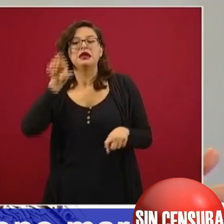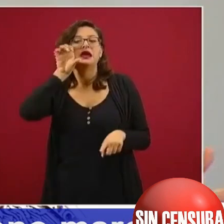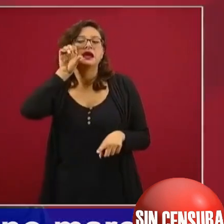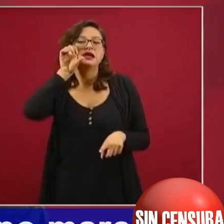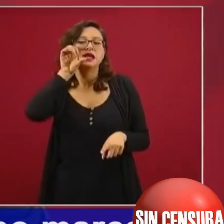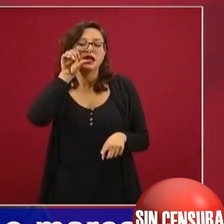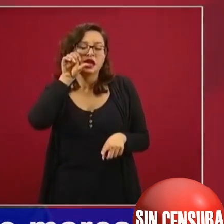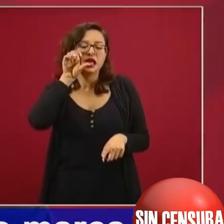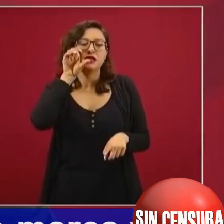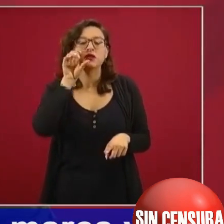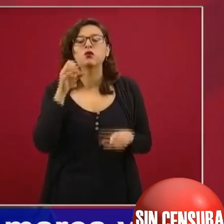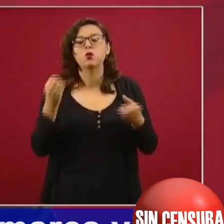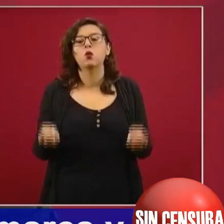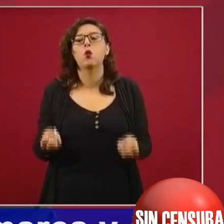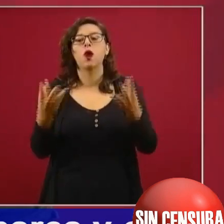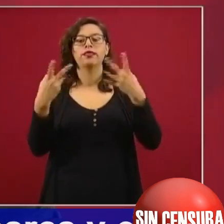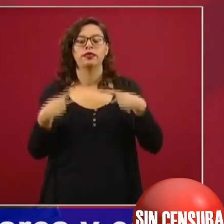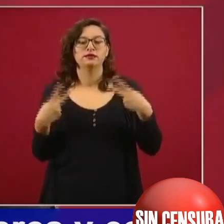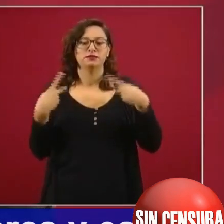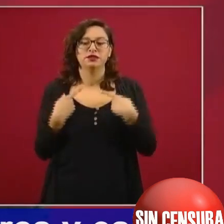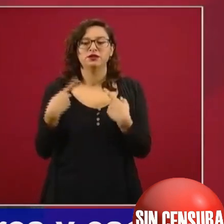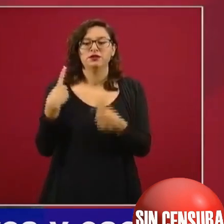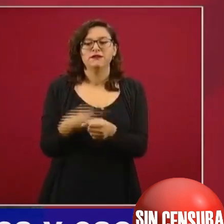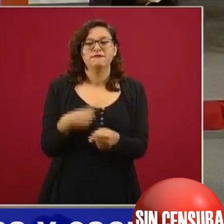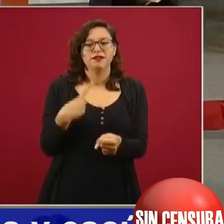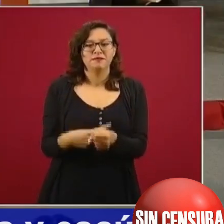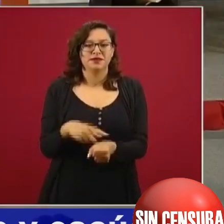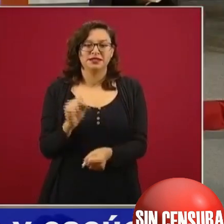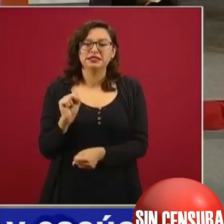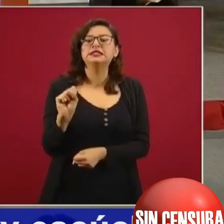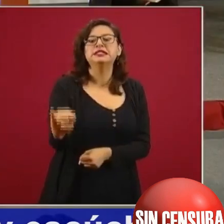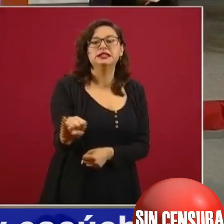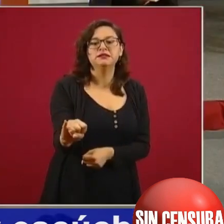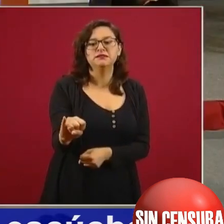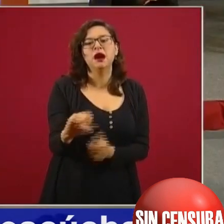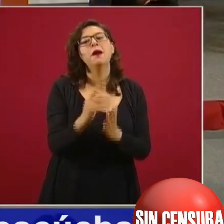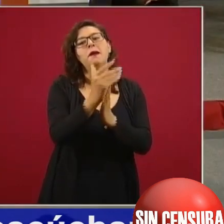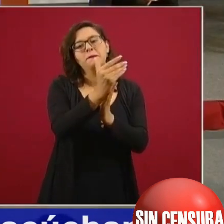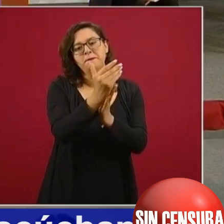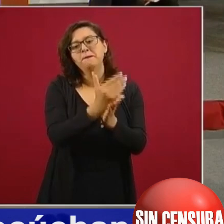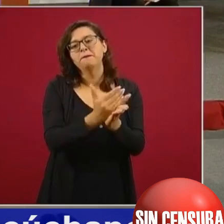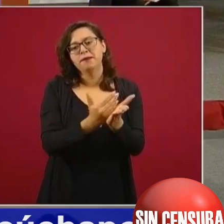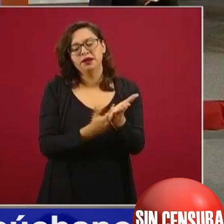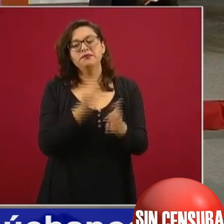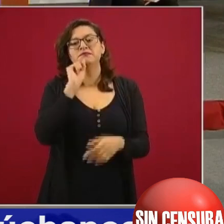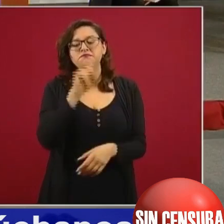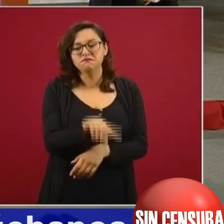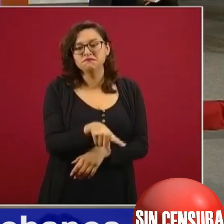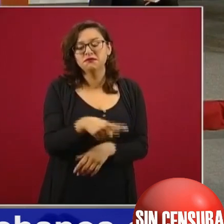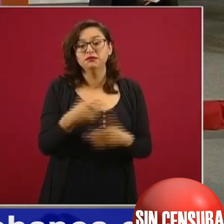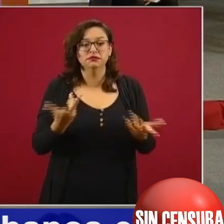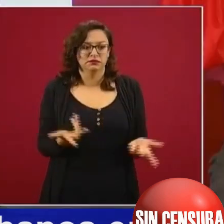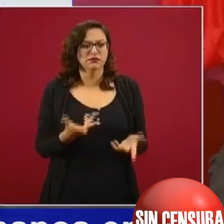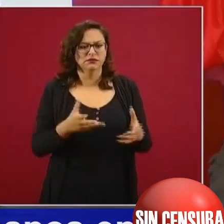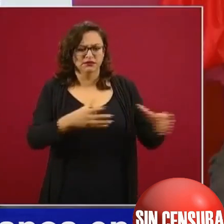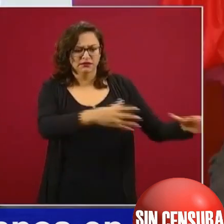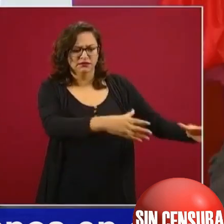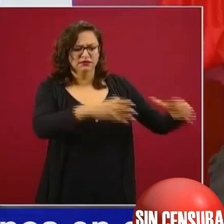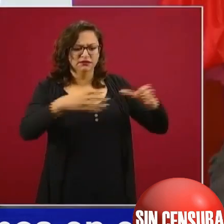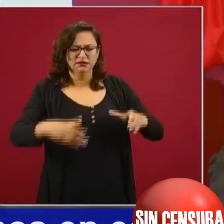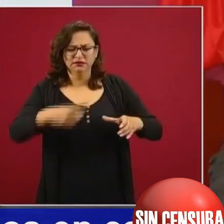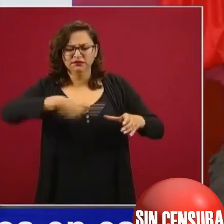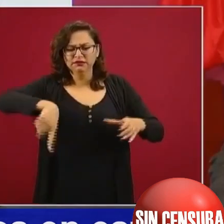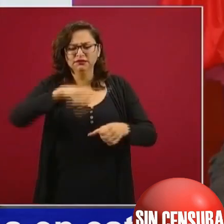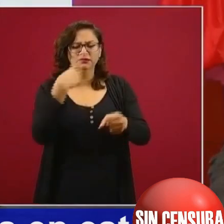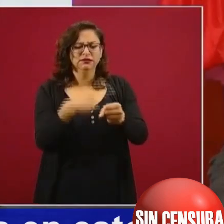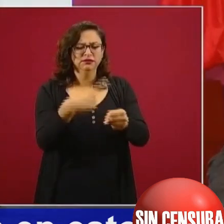que resultan positivas. Y se ve que va disminuyendo el porcentaje que resultan positivas, a pesar de que por